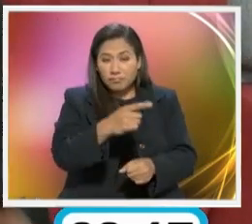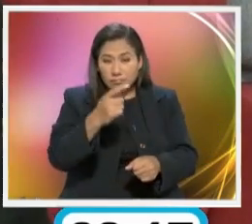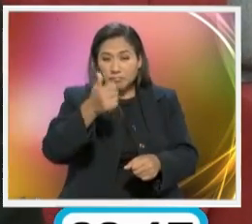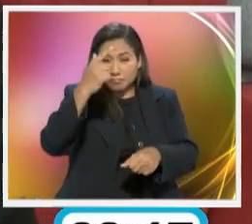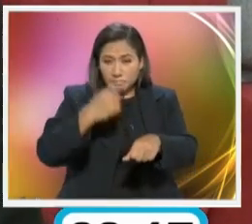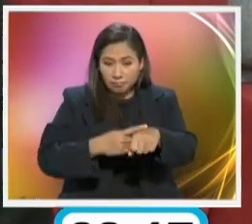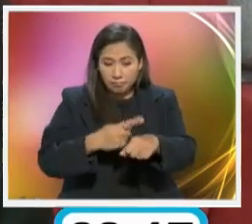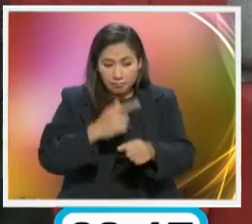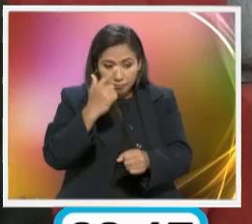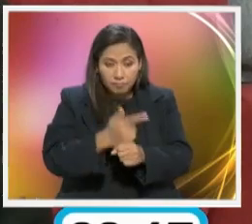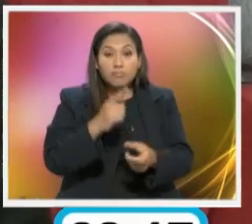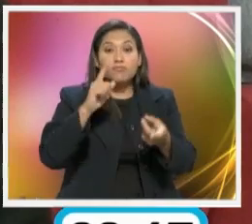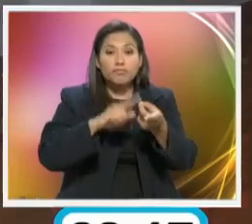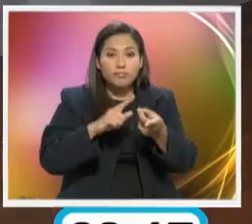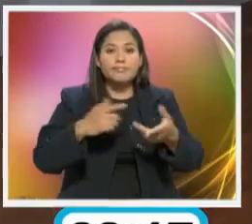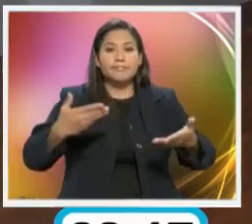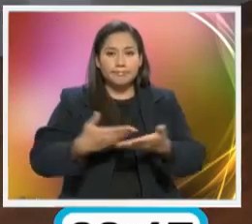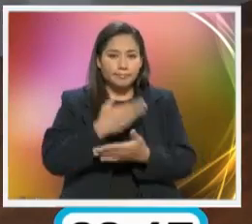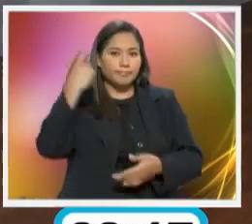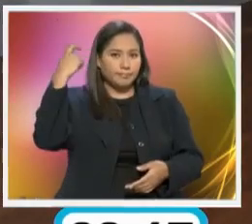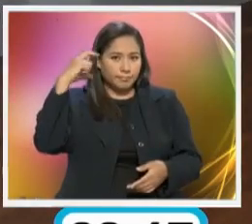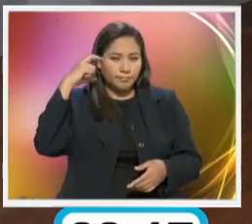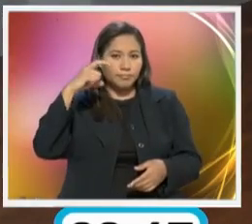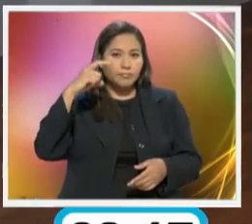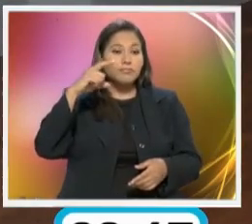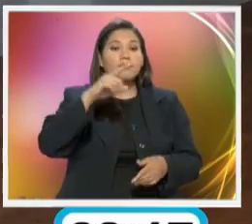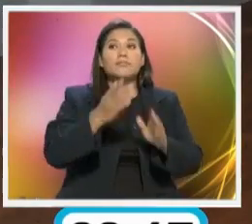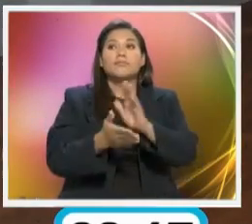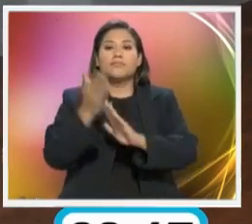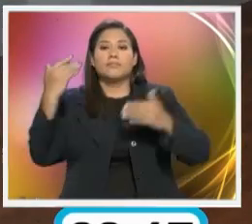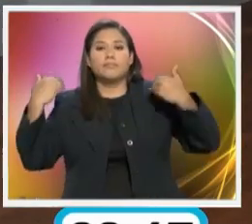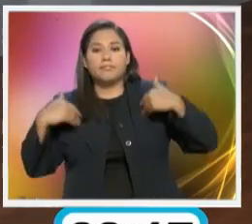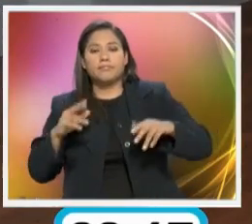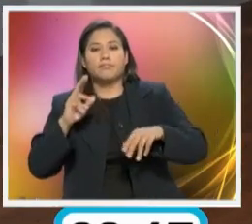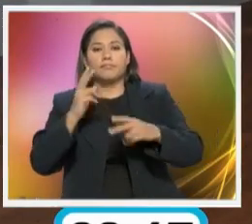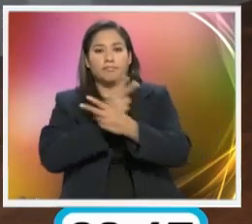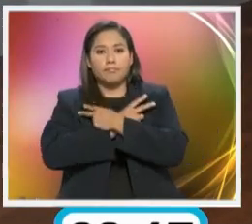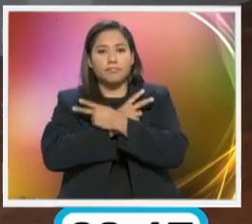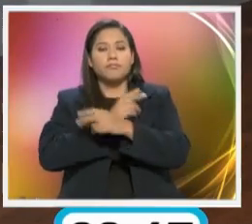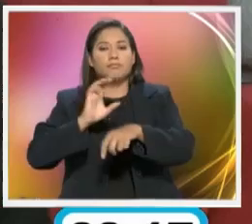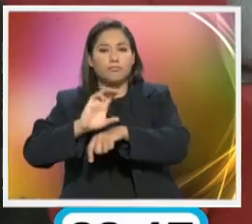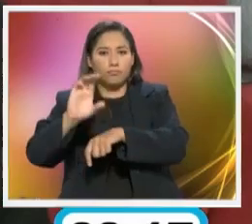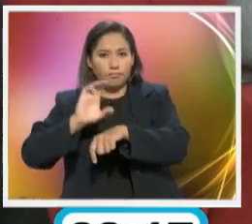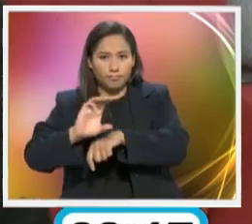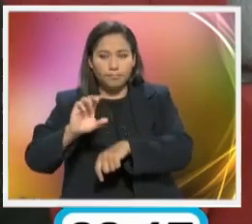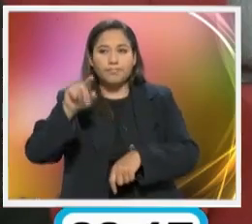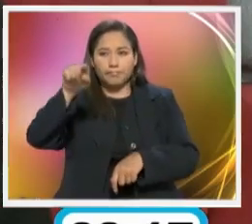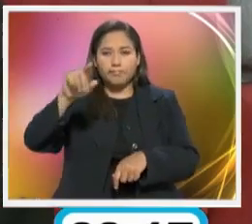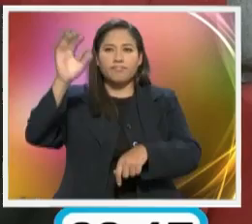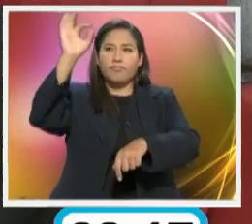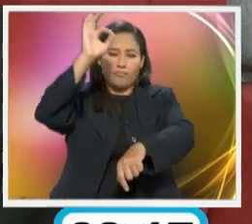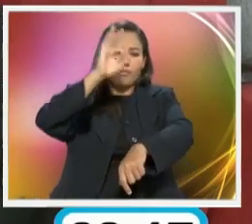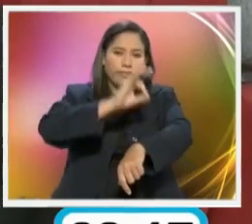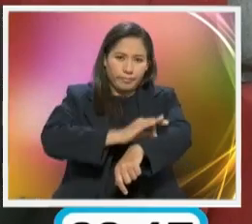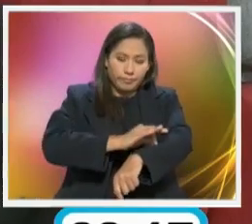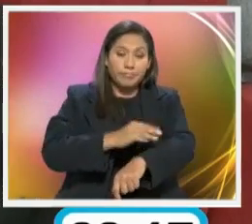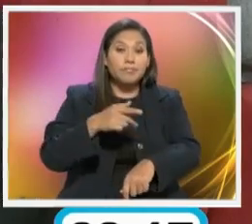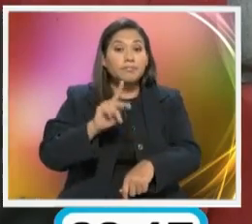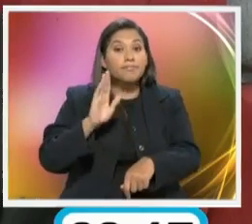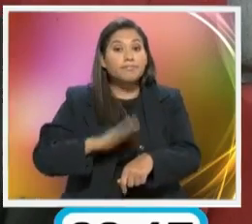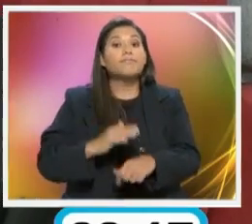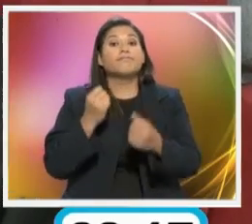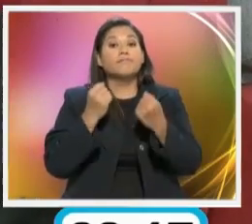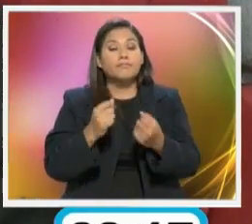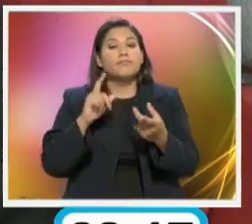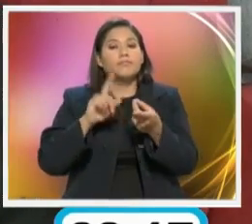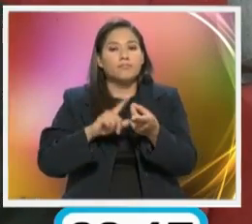una persona originaria de Querétaro que estuvo en Colombia y ahí lo adquirió. Pero la prevalencia mayor es en